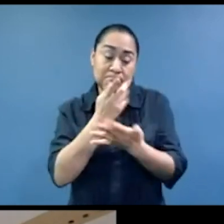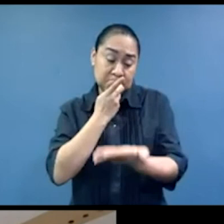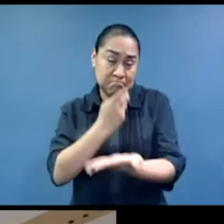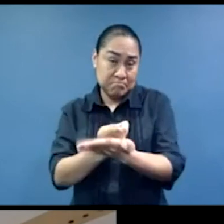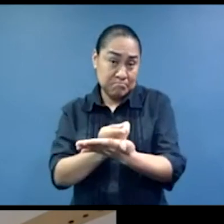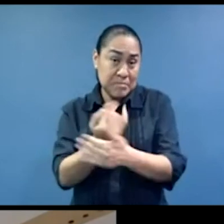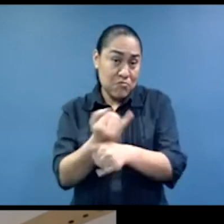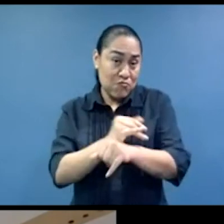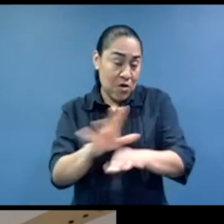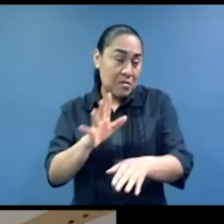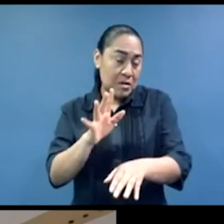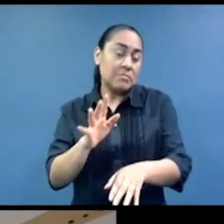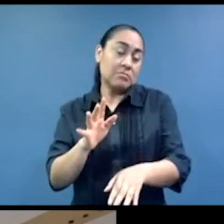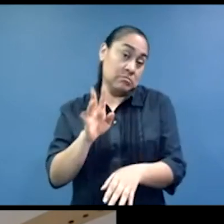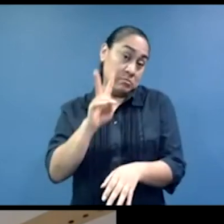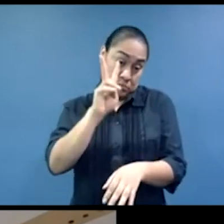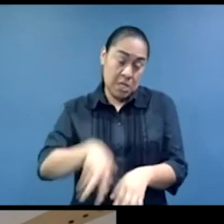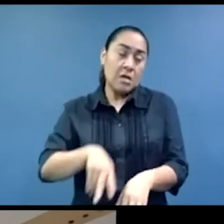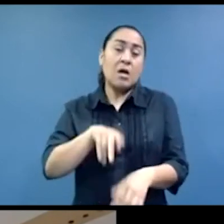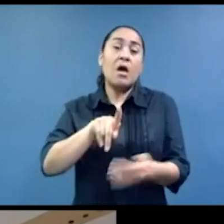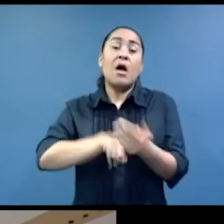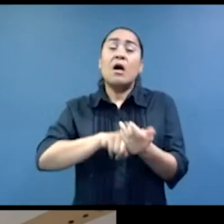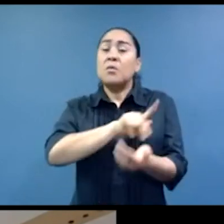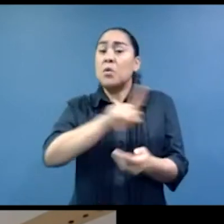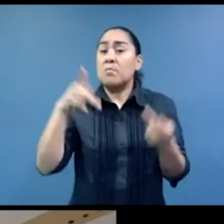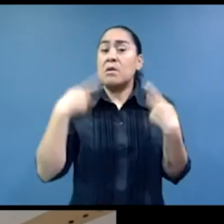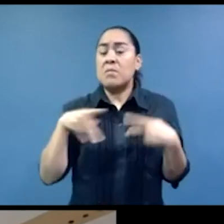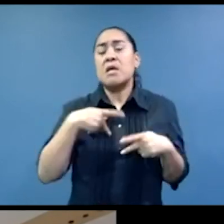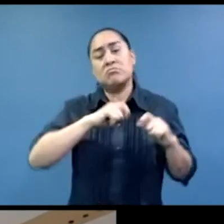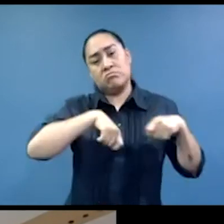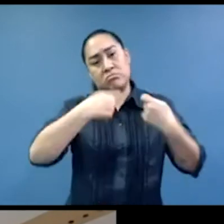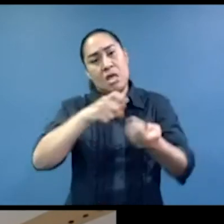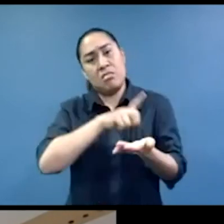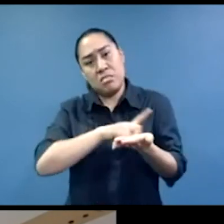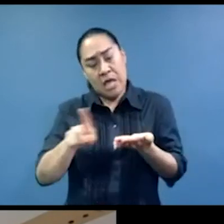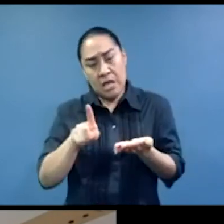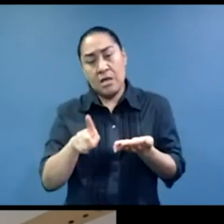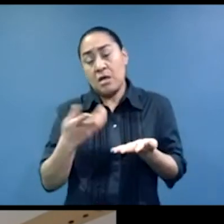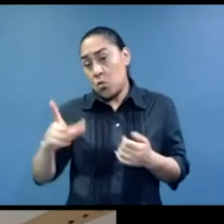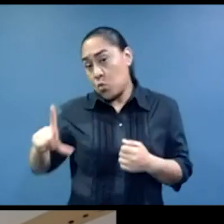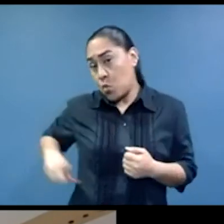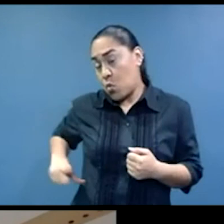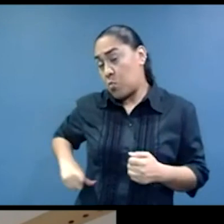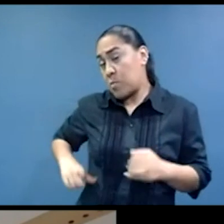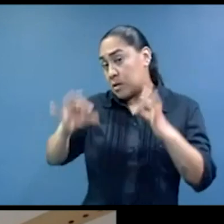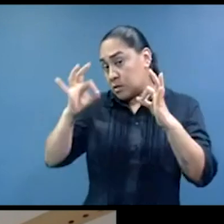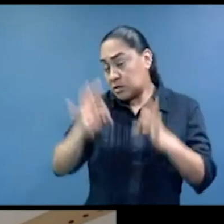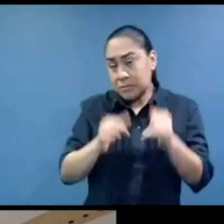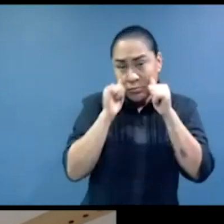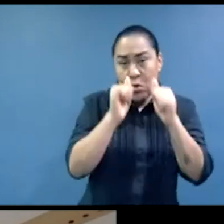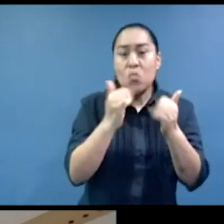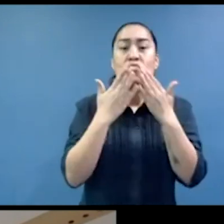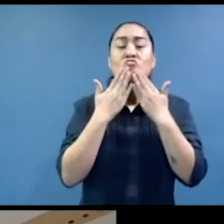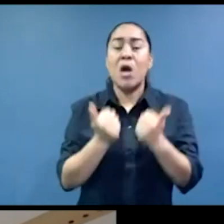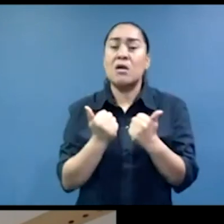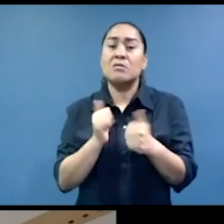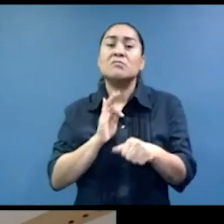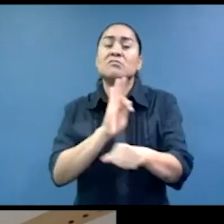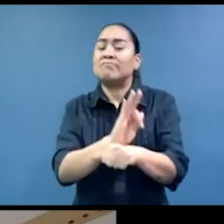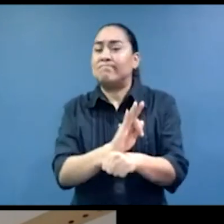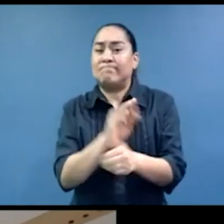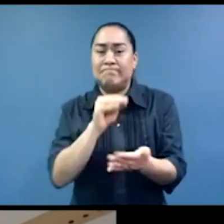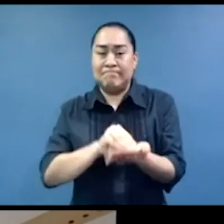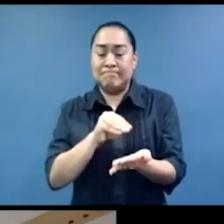es un derecho de las personas que el Estado no está asegurando como tendría que estarlo haciendo, ¿no? Y pues